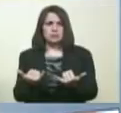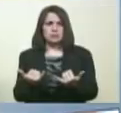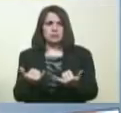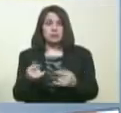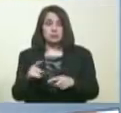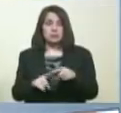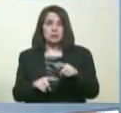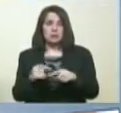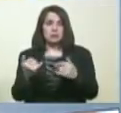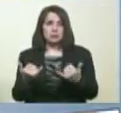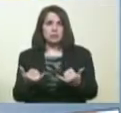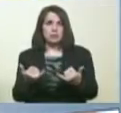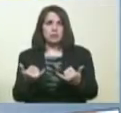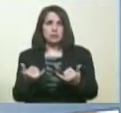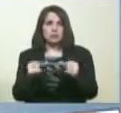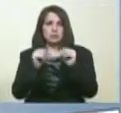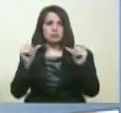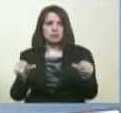ya el sistema existe,